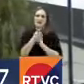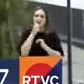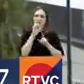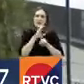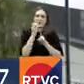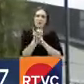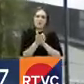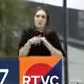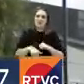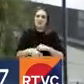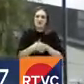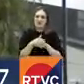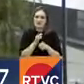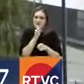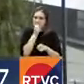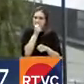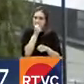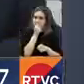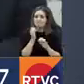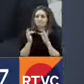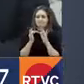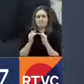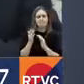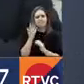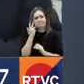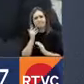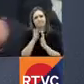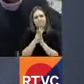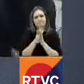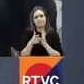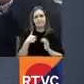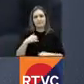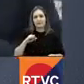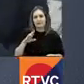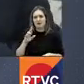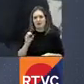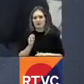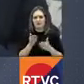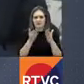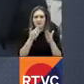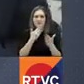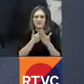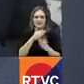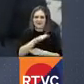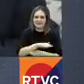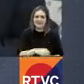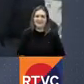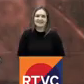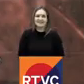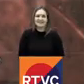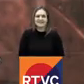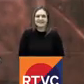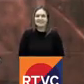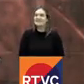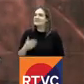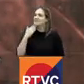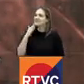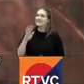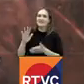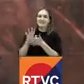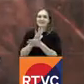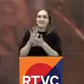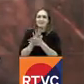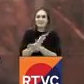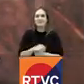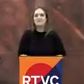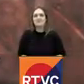aquí en RTVC Noticias. Seguimos conectados 24/7. Soy Jairo Patiño. Continúen ustedes. Buenas tardes. Muchas gracias, Jairo, por esta información.